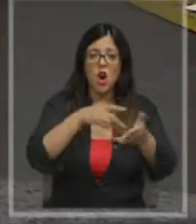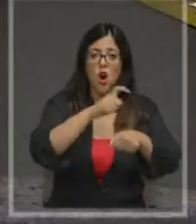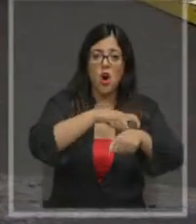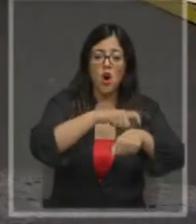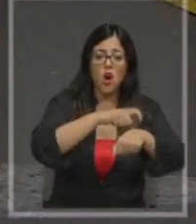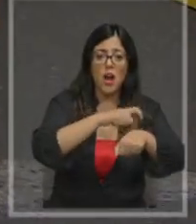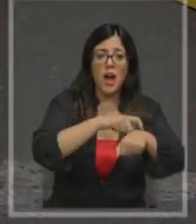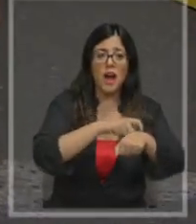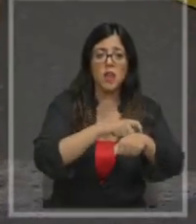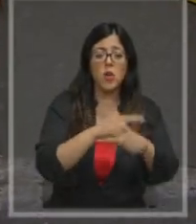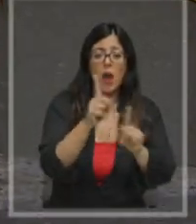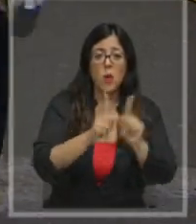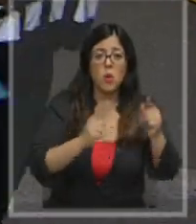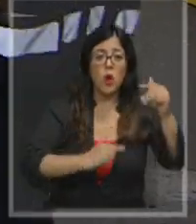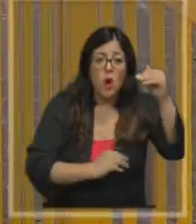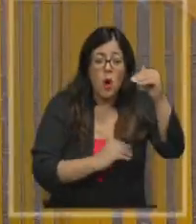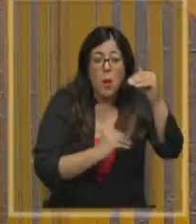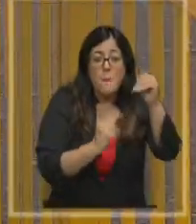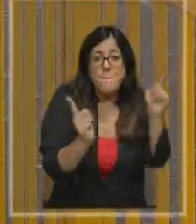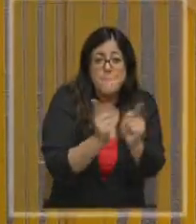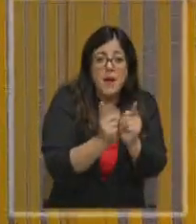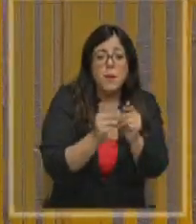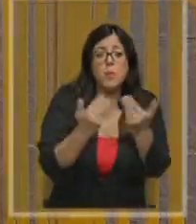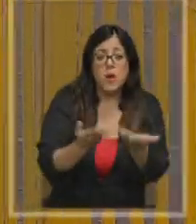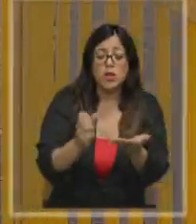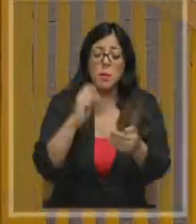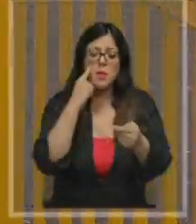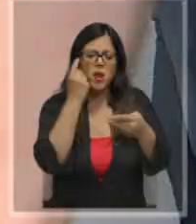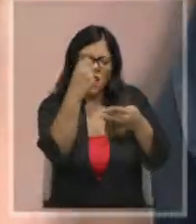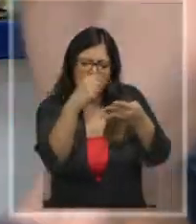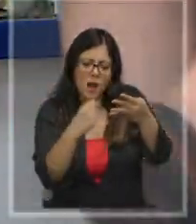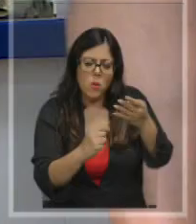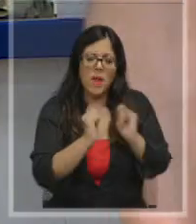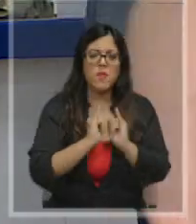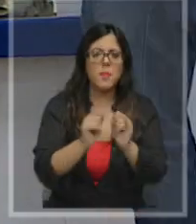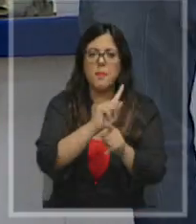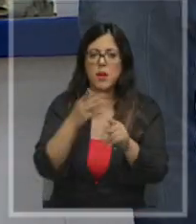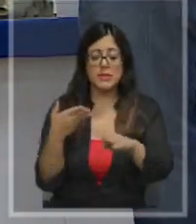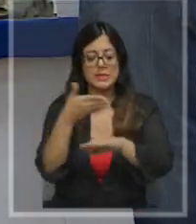otros, por eso es mejor chequear antes la información para no llegar tarde.